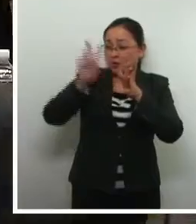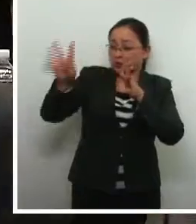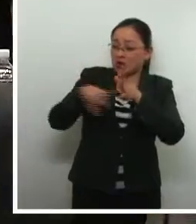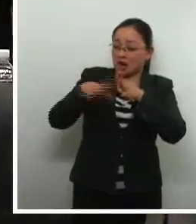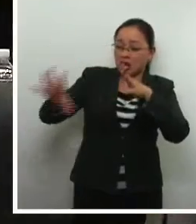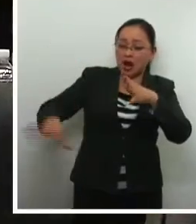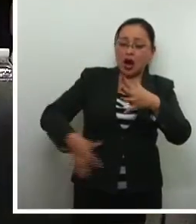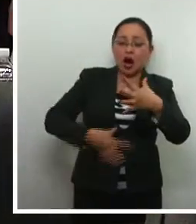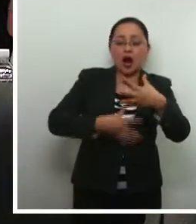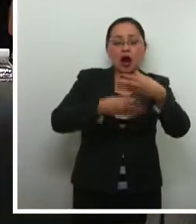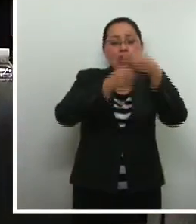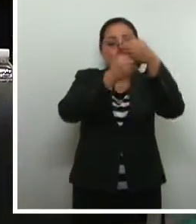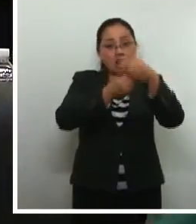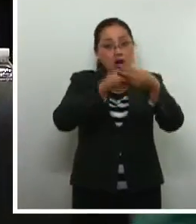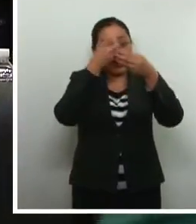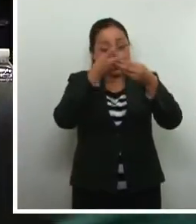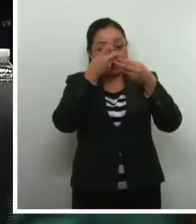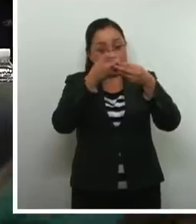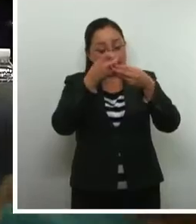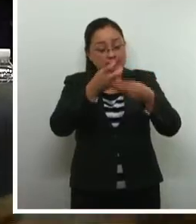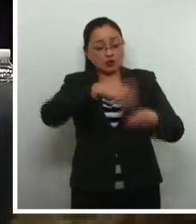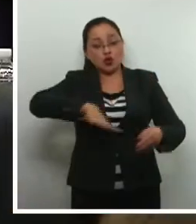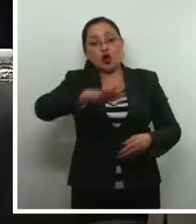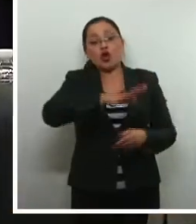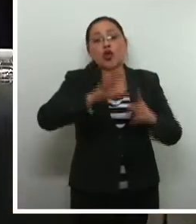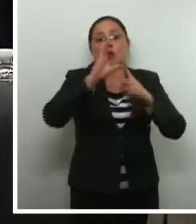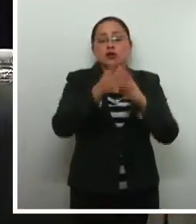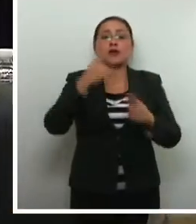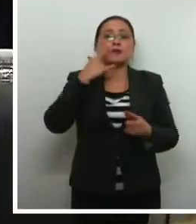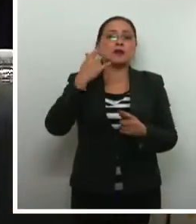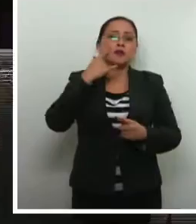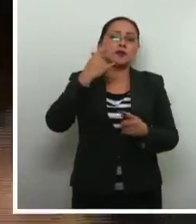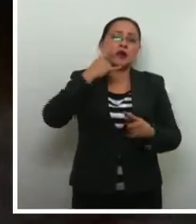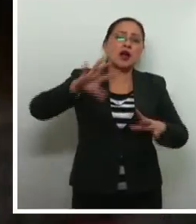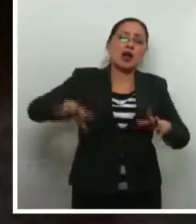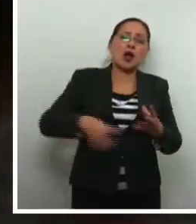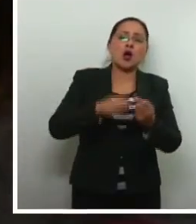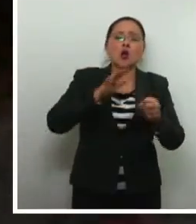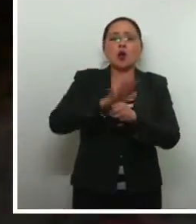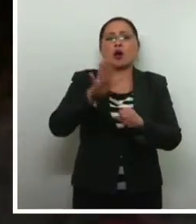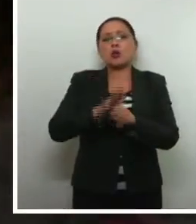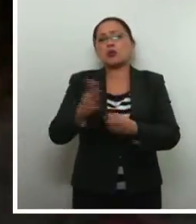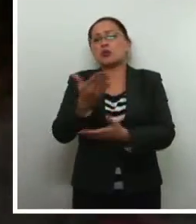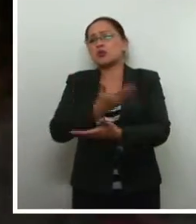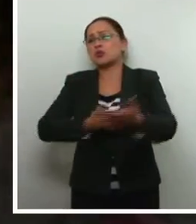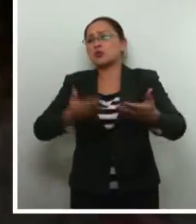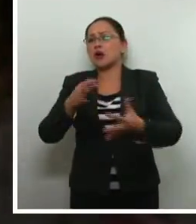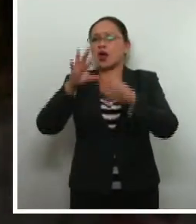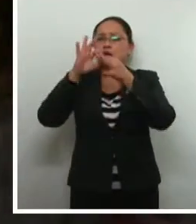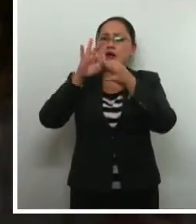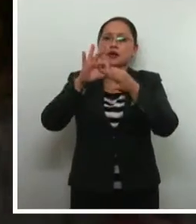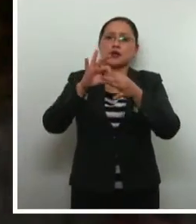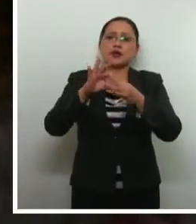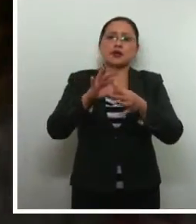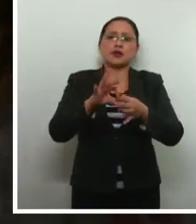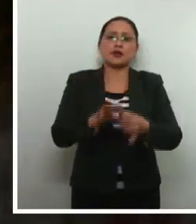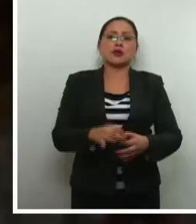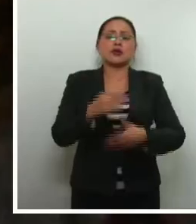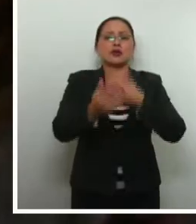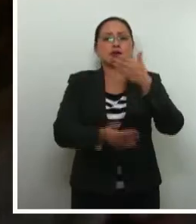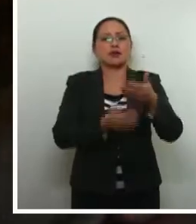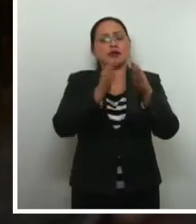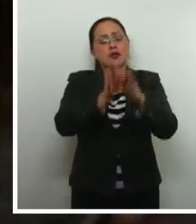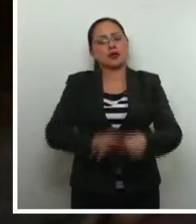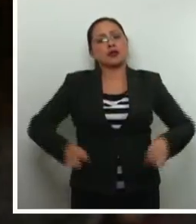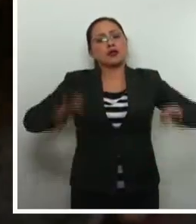posible esfuerzo que ha hecho esta comisión, todas las objeciones, homologarlas y darle salida a un